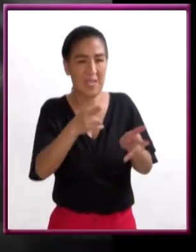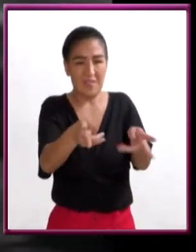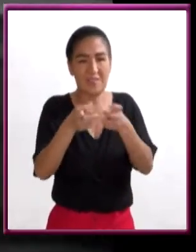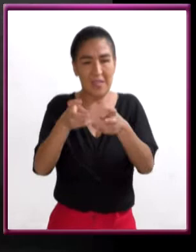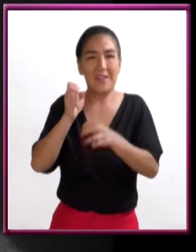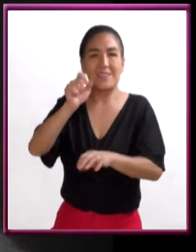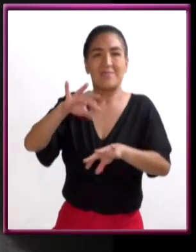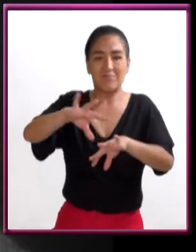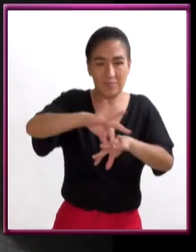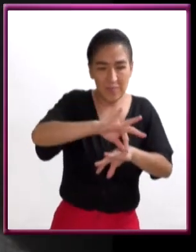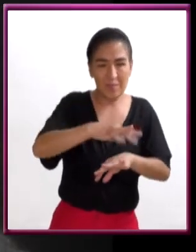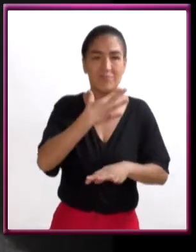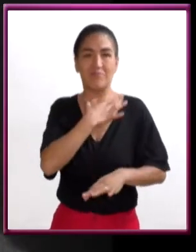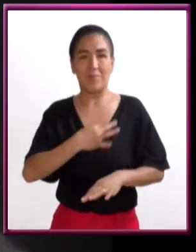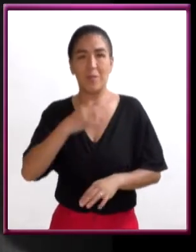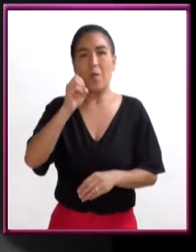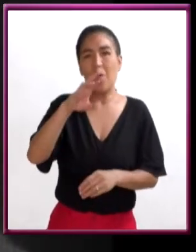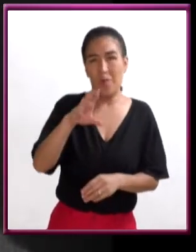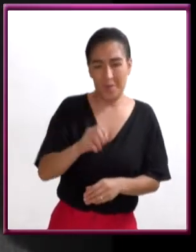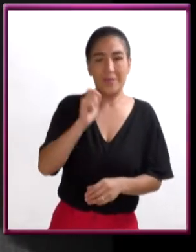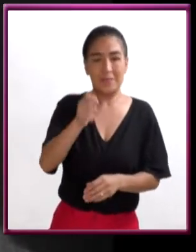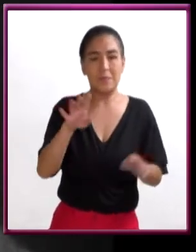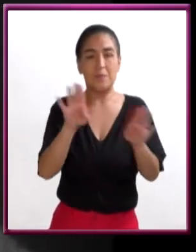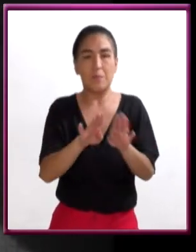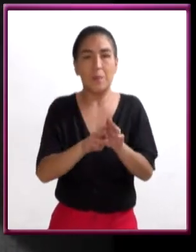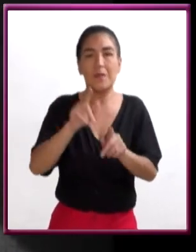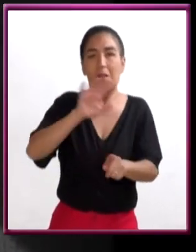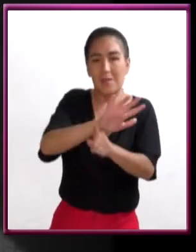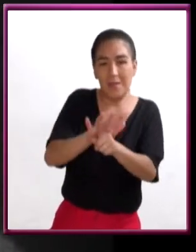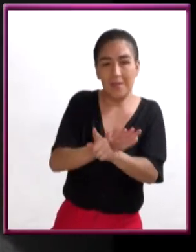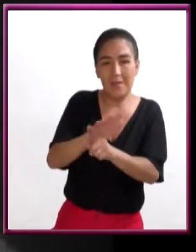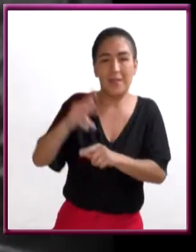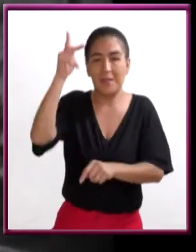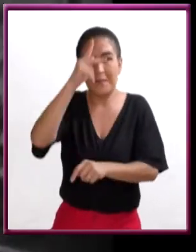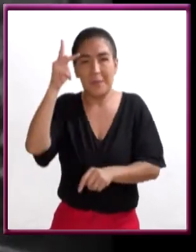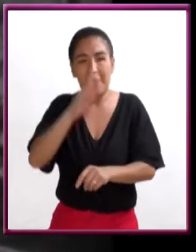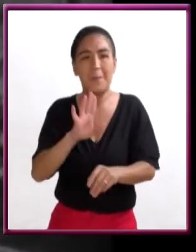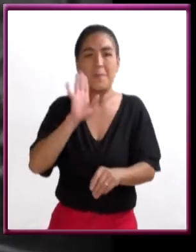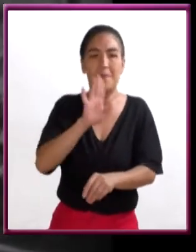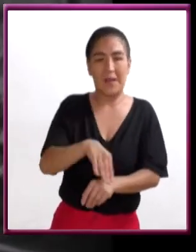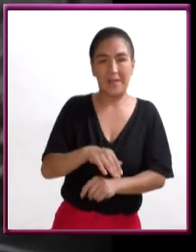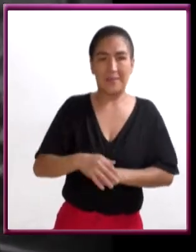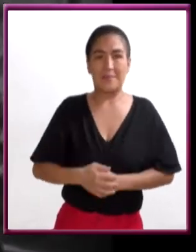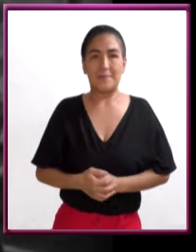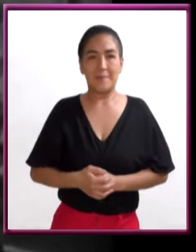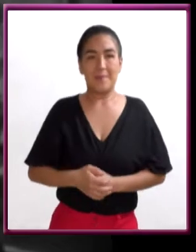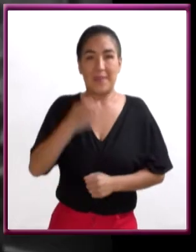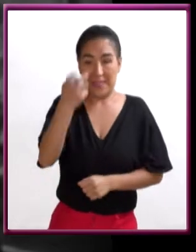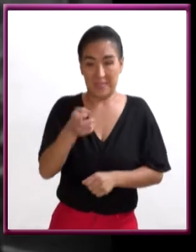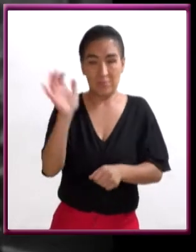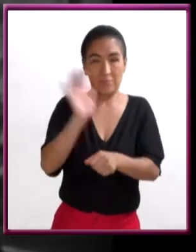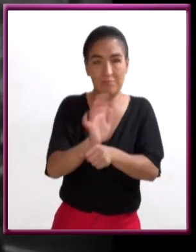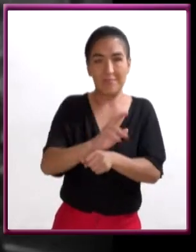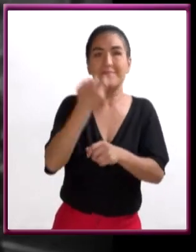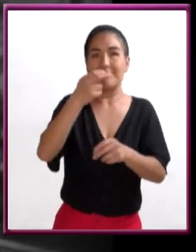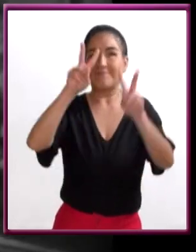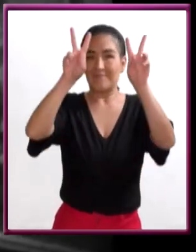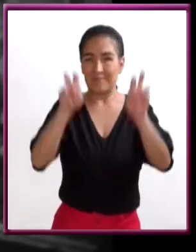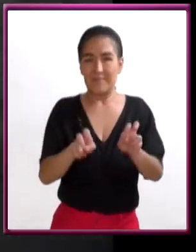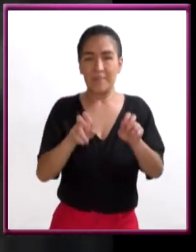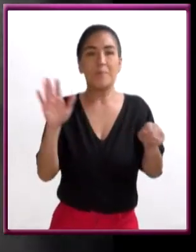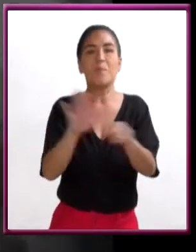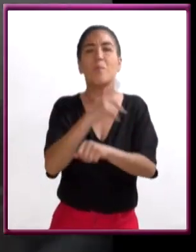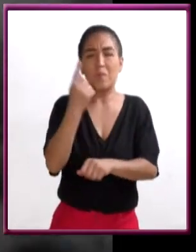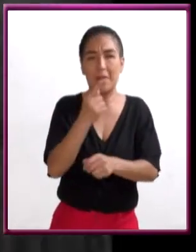de la familia, pero el drama de la historia gira en torno al abuso psicológico al que él la somete. La película lleva ese